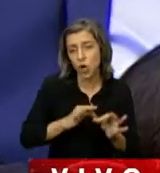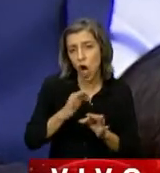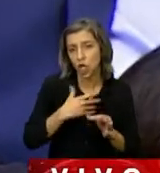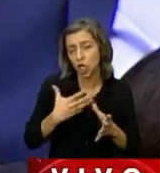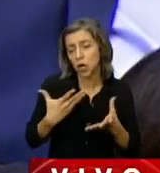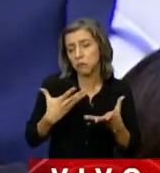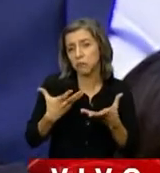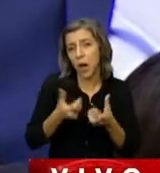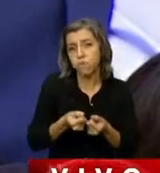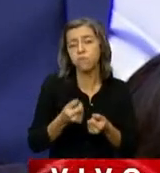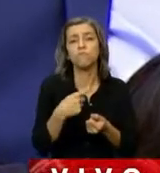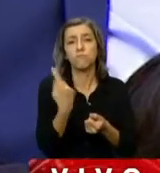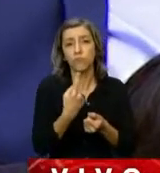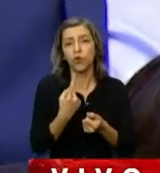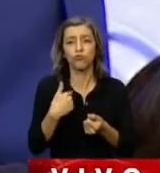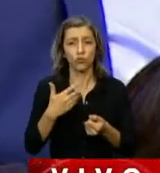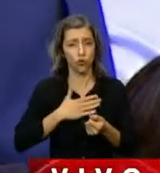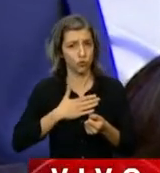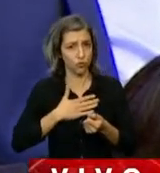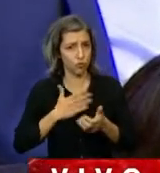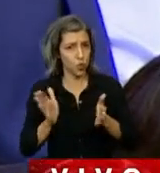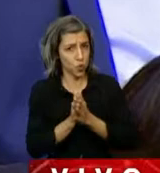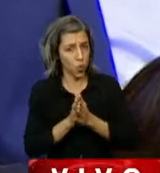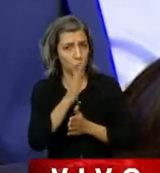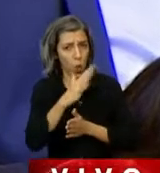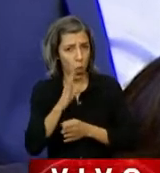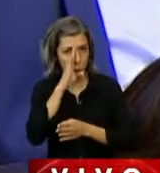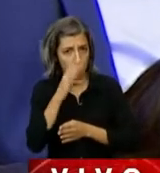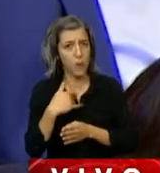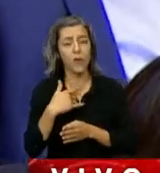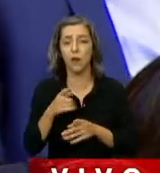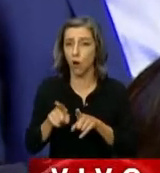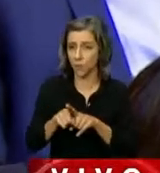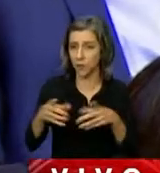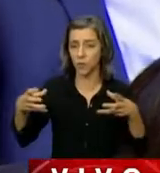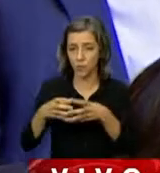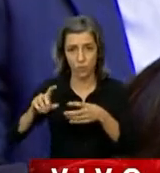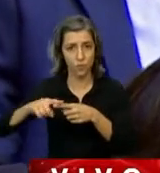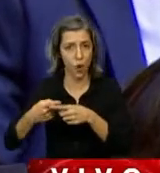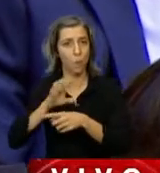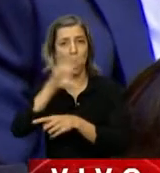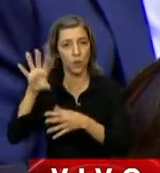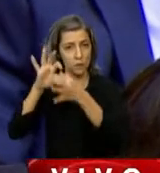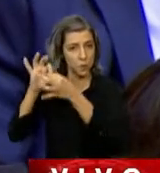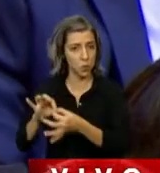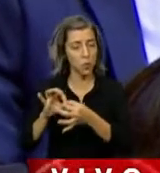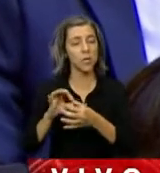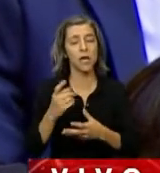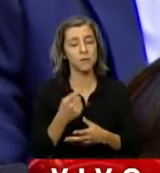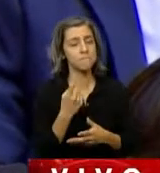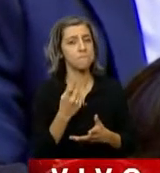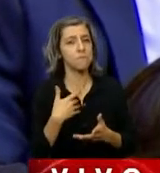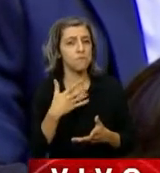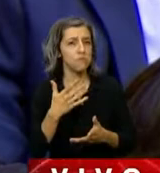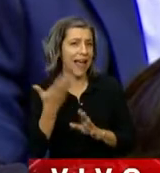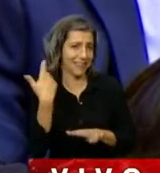de Juntos Somos Río Negro como desde el interbloque Provincias Unidas. Y decía que la gente escuchó con